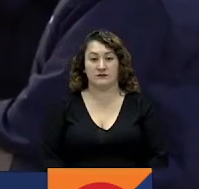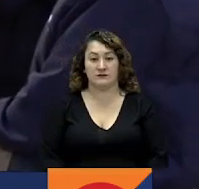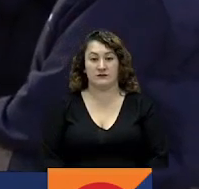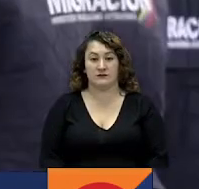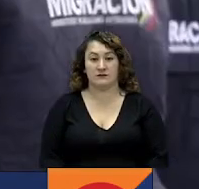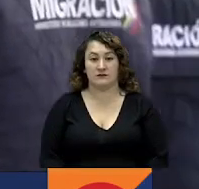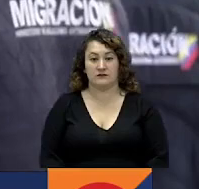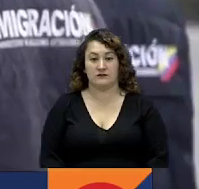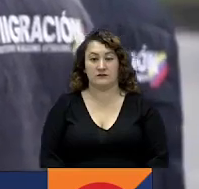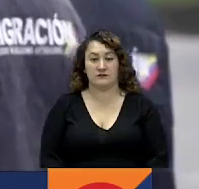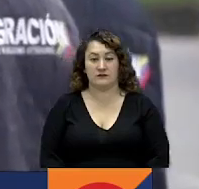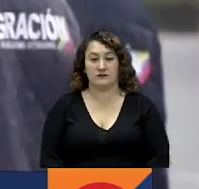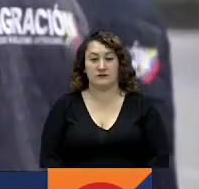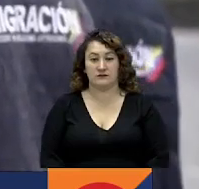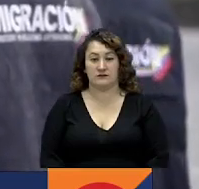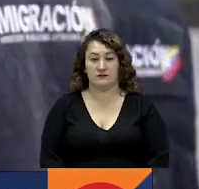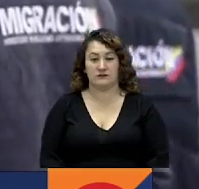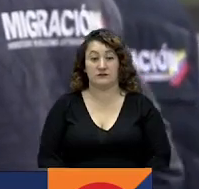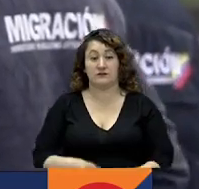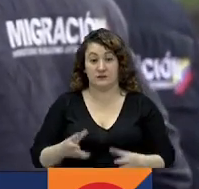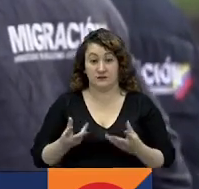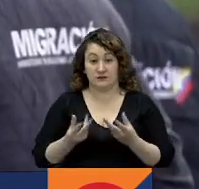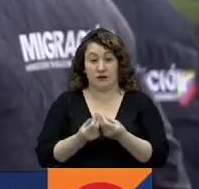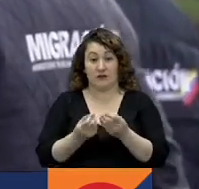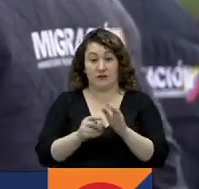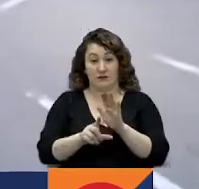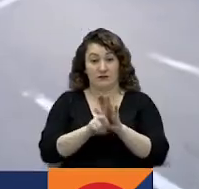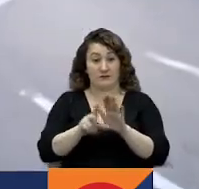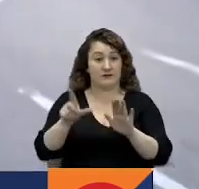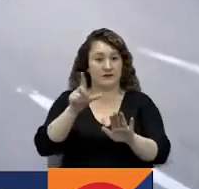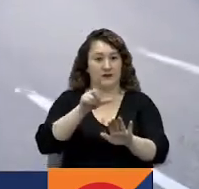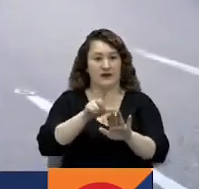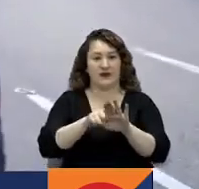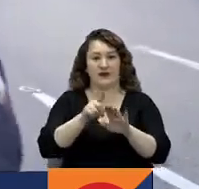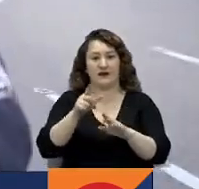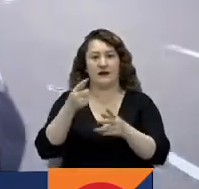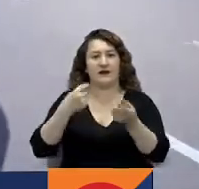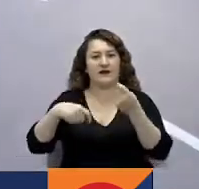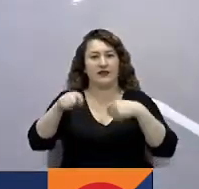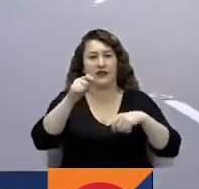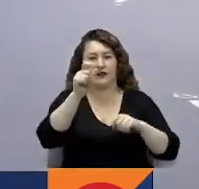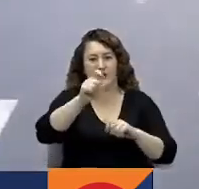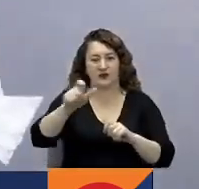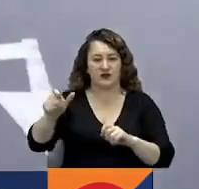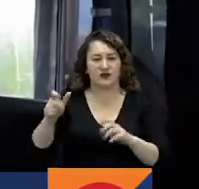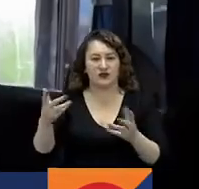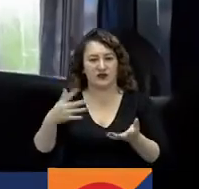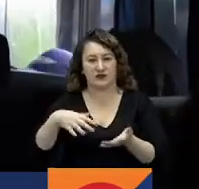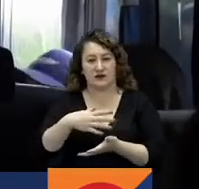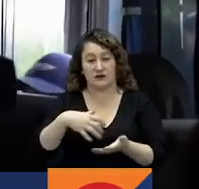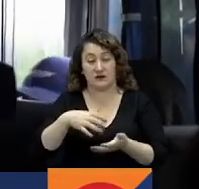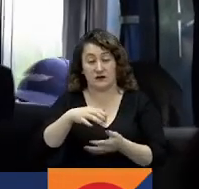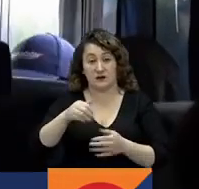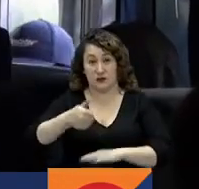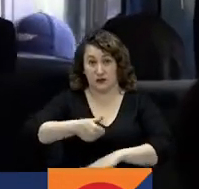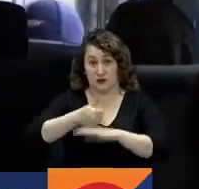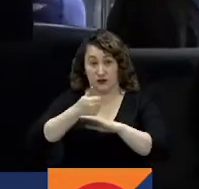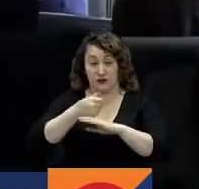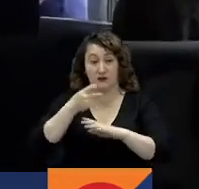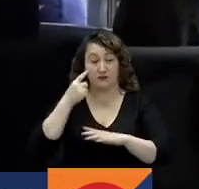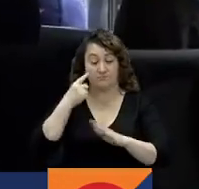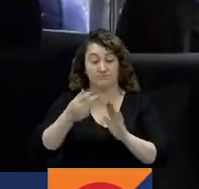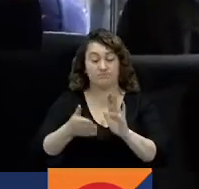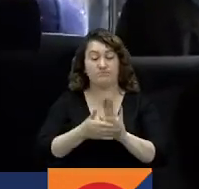Tras conocerse la existencia de bandas dedicadas al tráfico ilegal de personas en Santander, las autoridades realizaron operativos migratorios